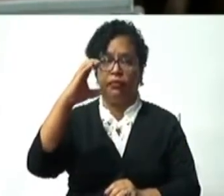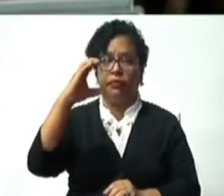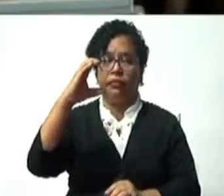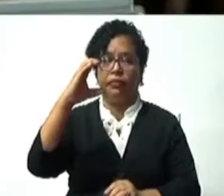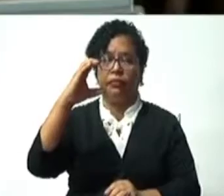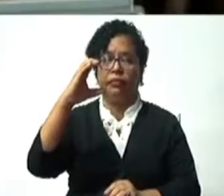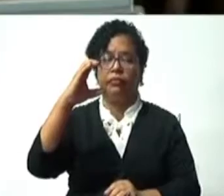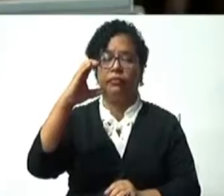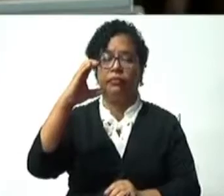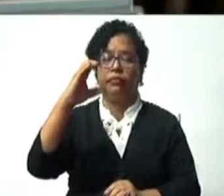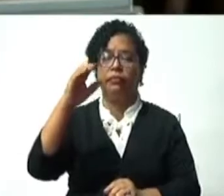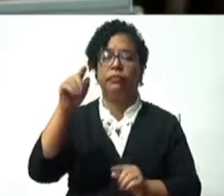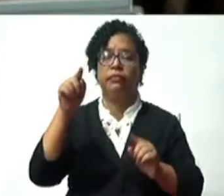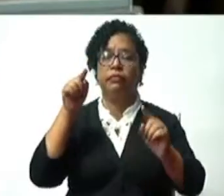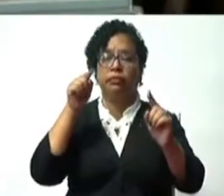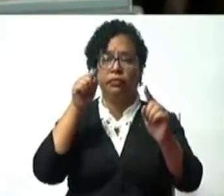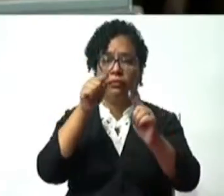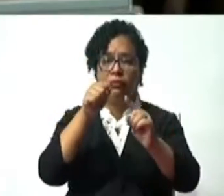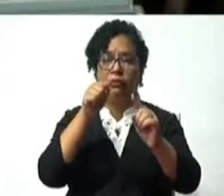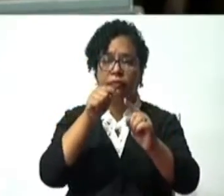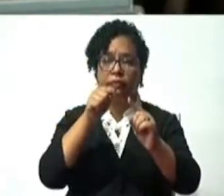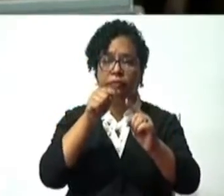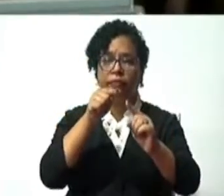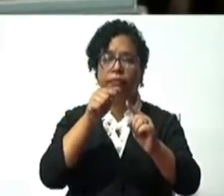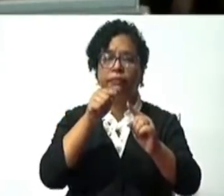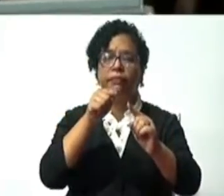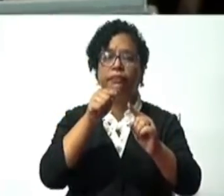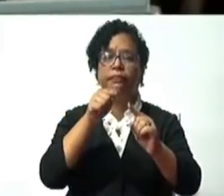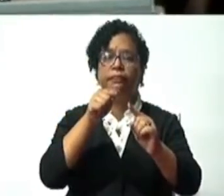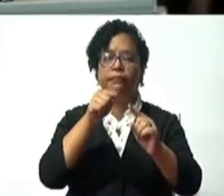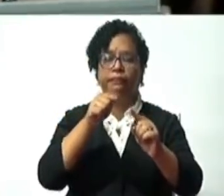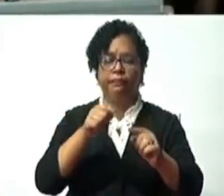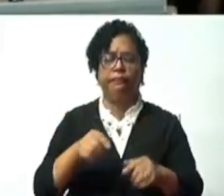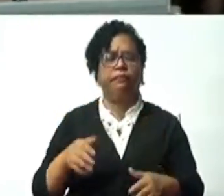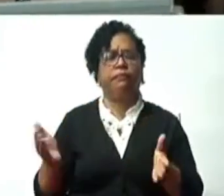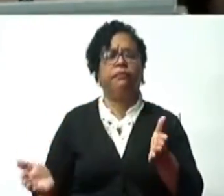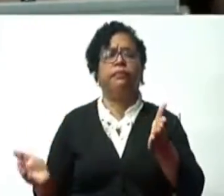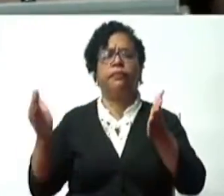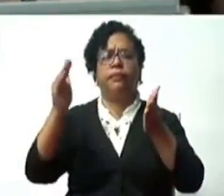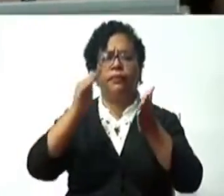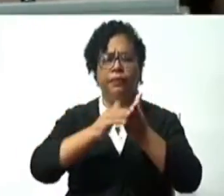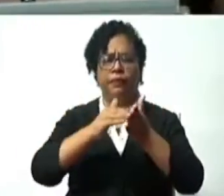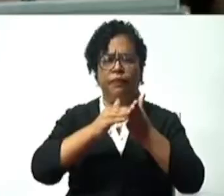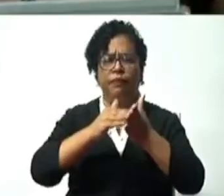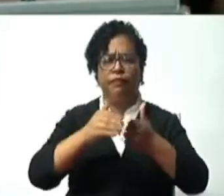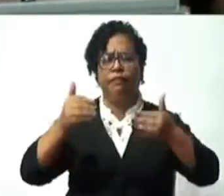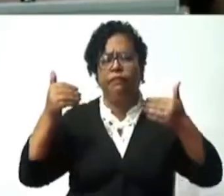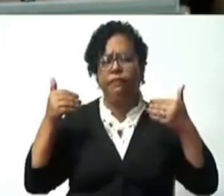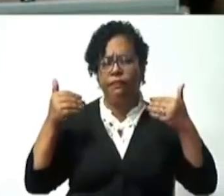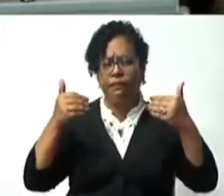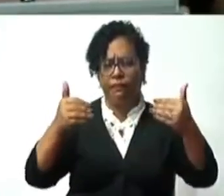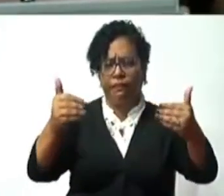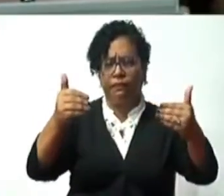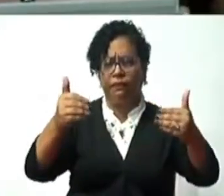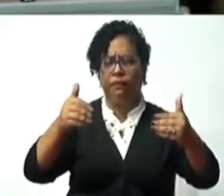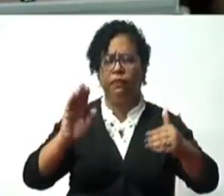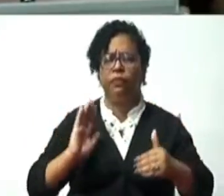en aras de hacer un relanzamiento de nuestra organización,